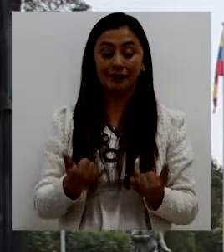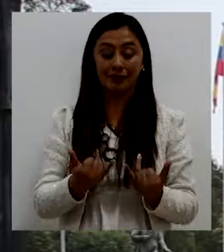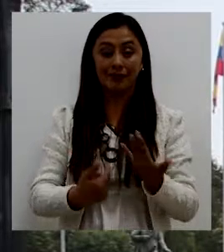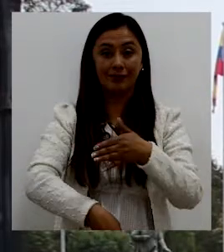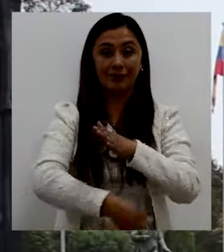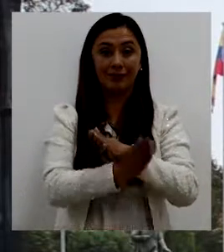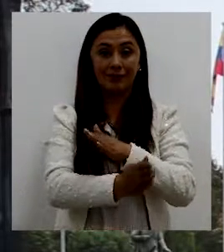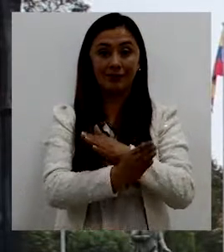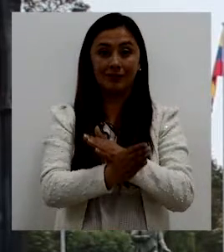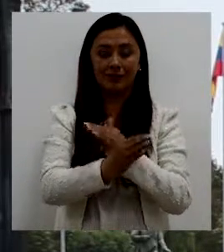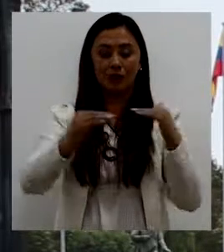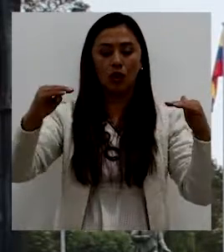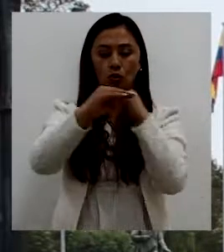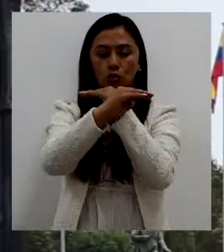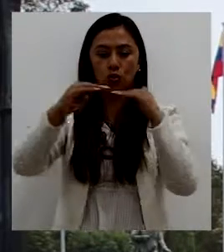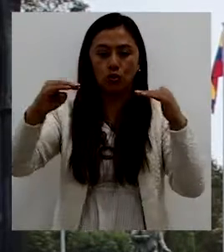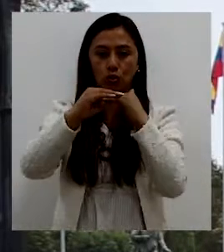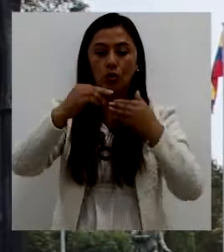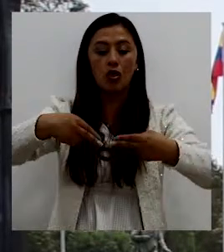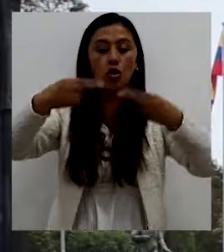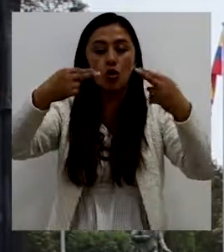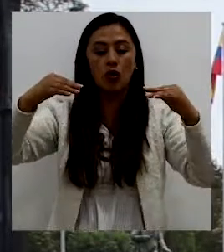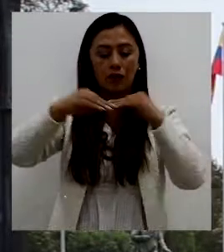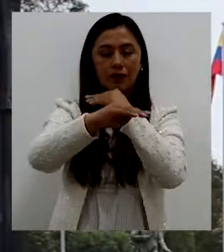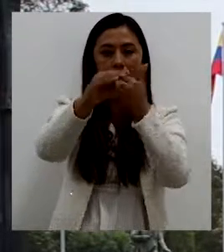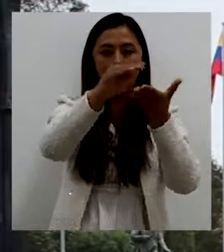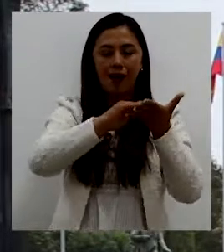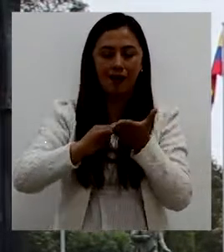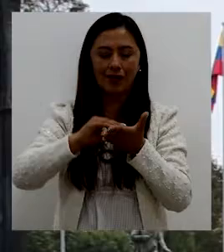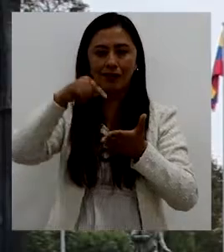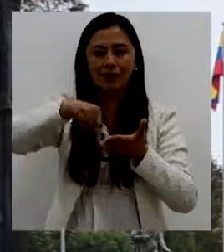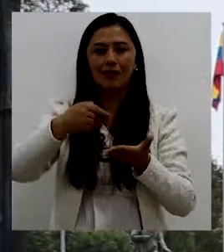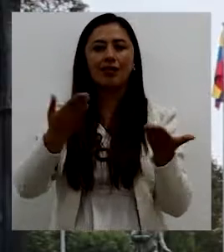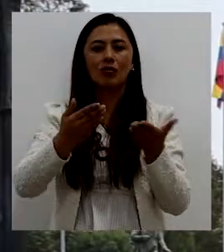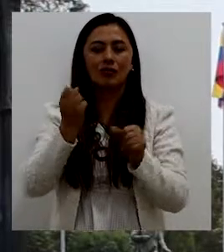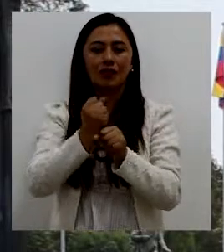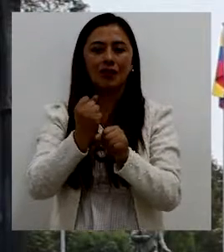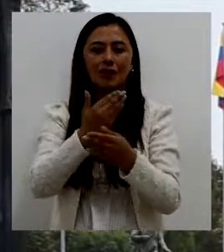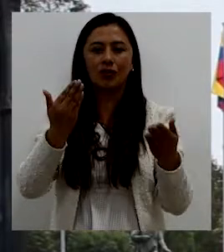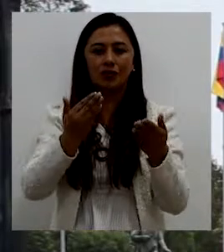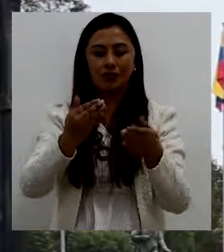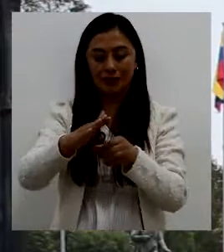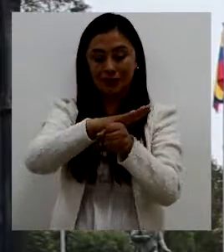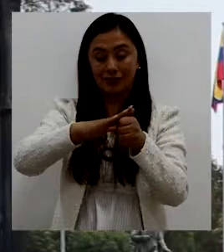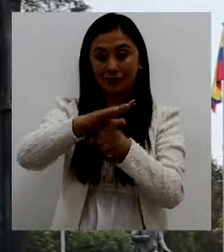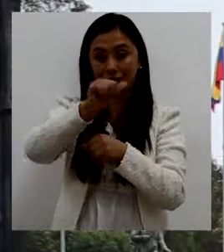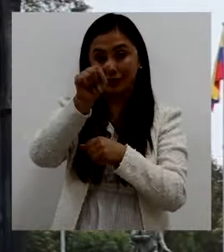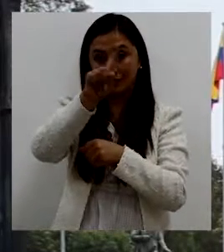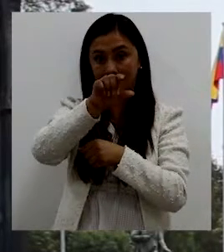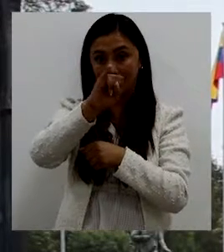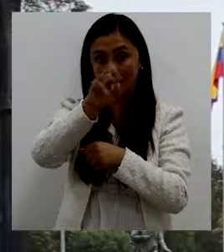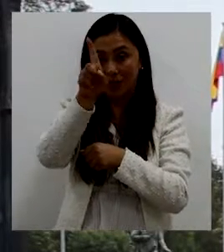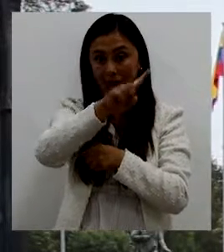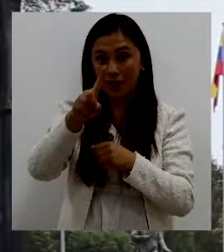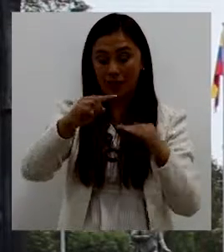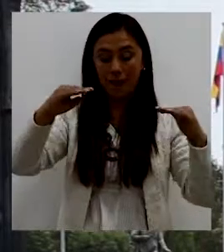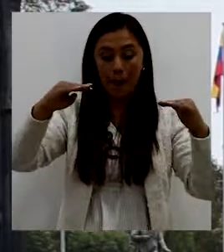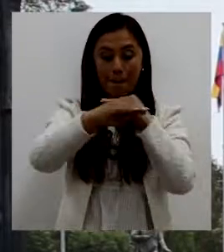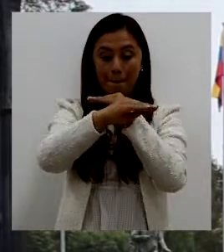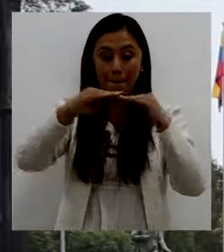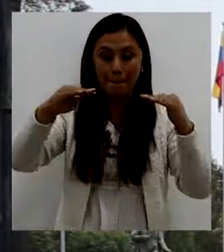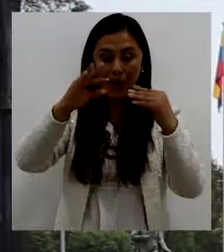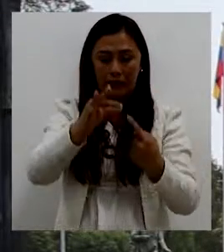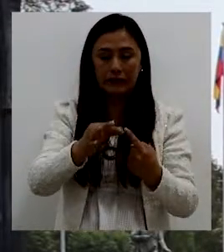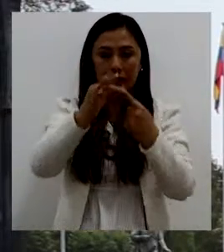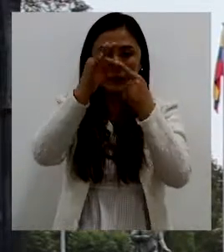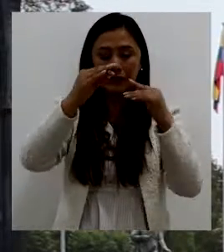Continuamos trabajando por la malla vial de nuestra ciudad. En este momento, uno de nuestros frentes de trabajo se encuentra en el barrio Asís, adecuando una de sus principales vías gracias